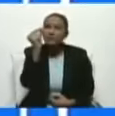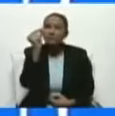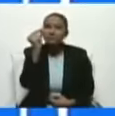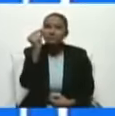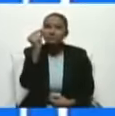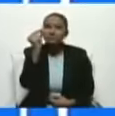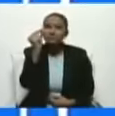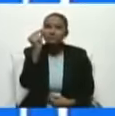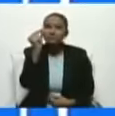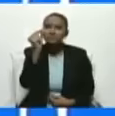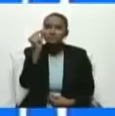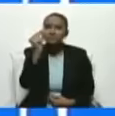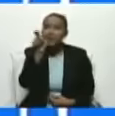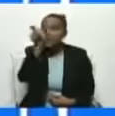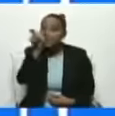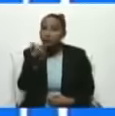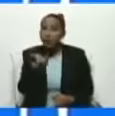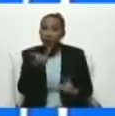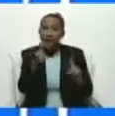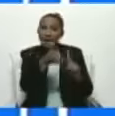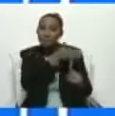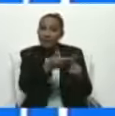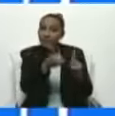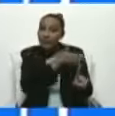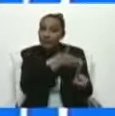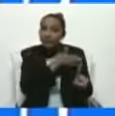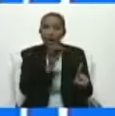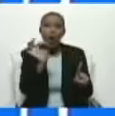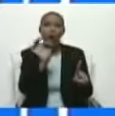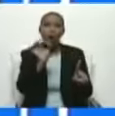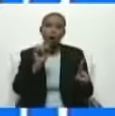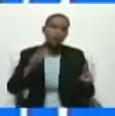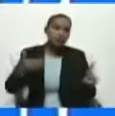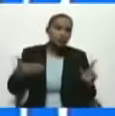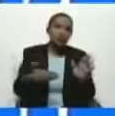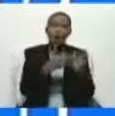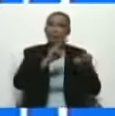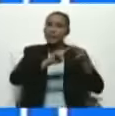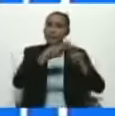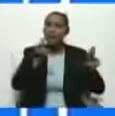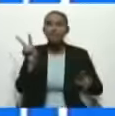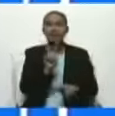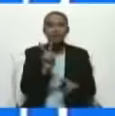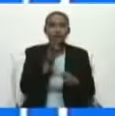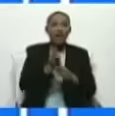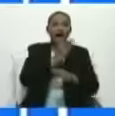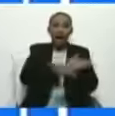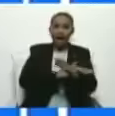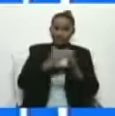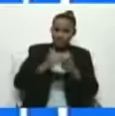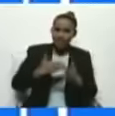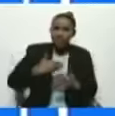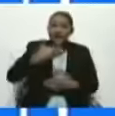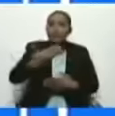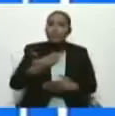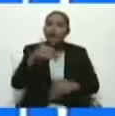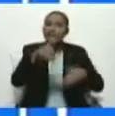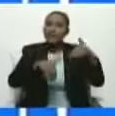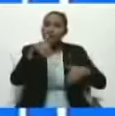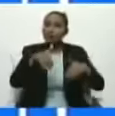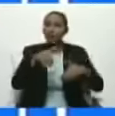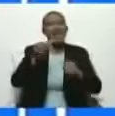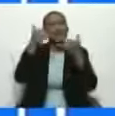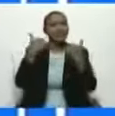El que vulnere la paz de la República antes, durante o después de las elecciones, tiene que ir para la